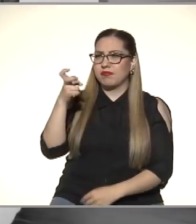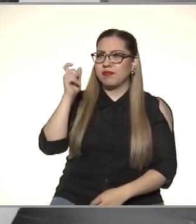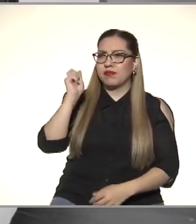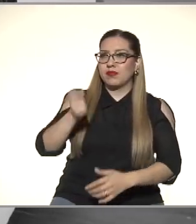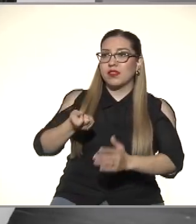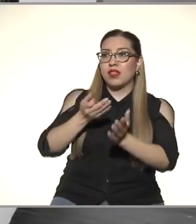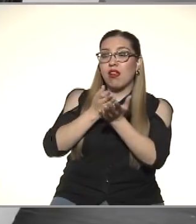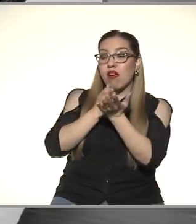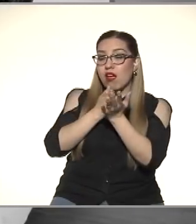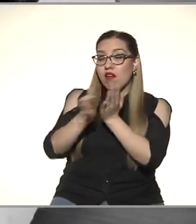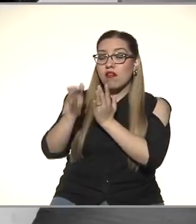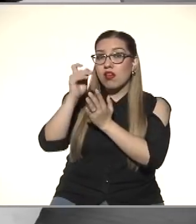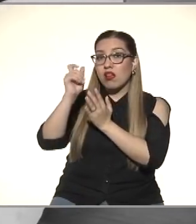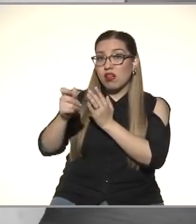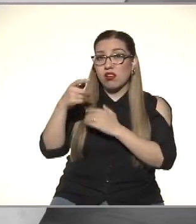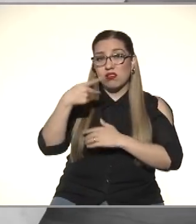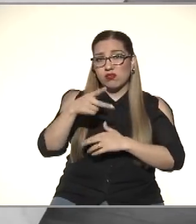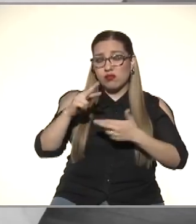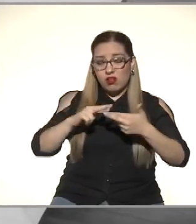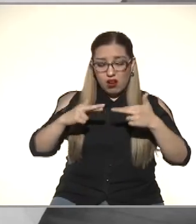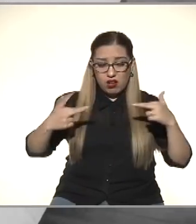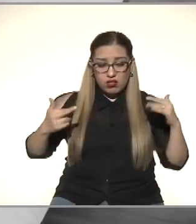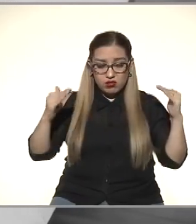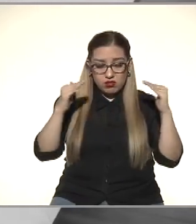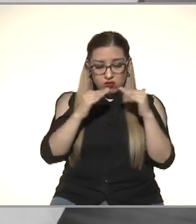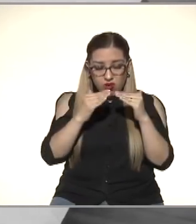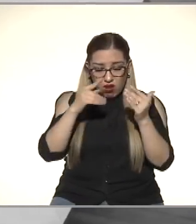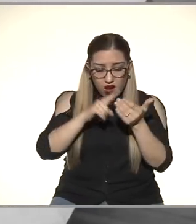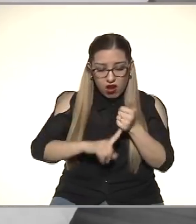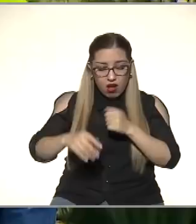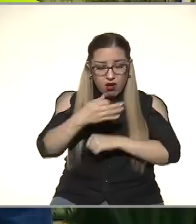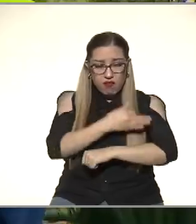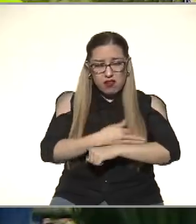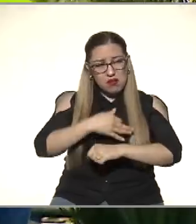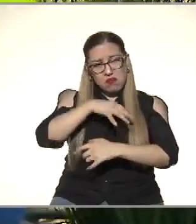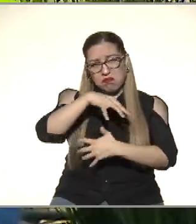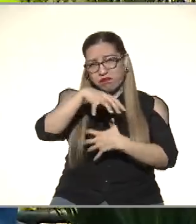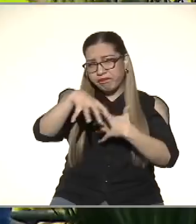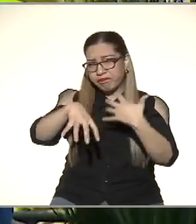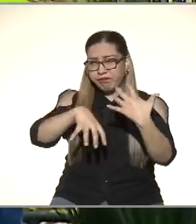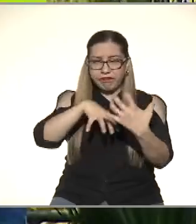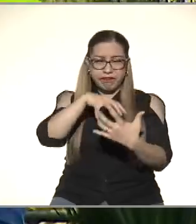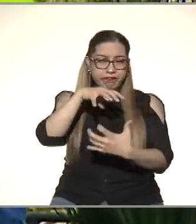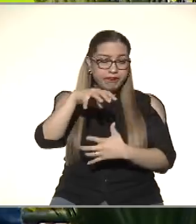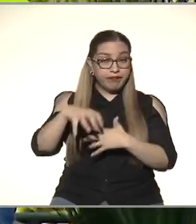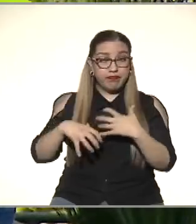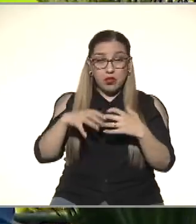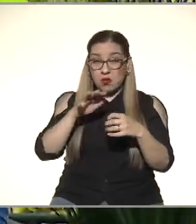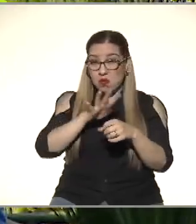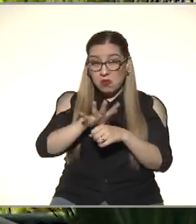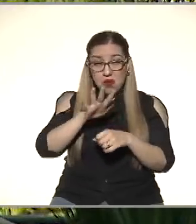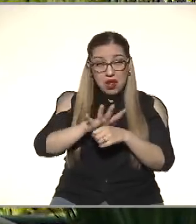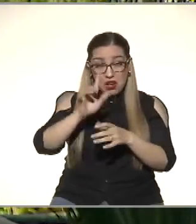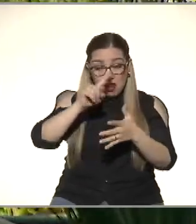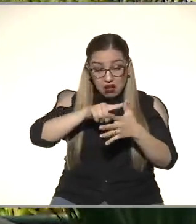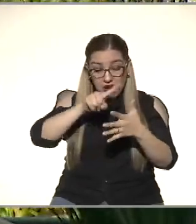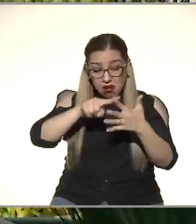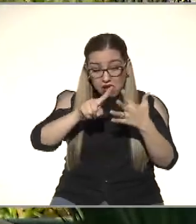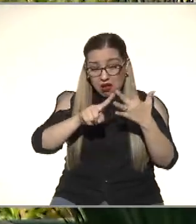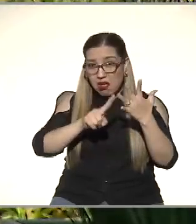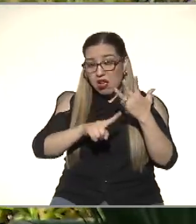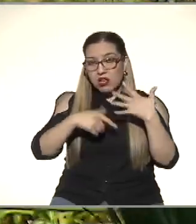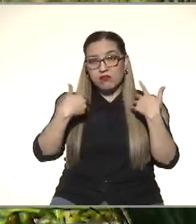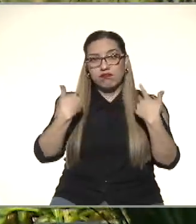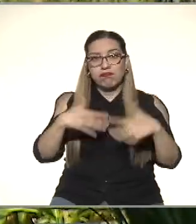una forma de relación crónica en la familia. Como te puedes imaginar, cualquiera de estas opciones tiene consecuencias para